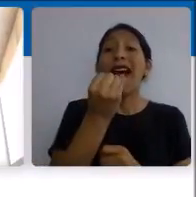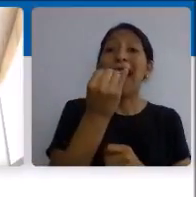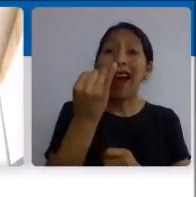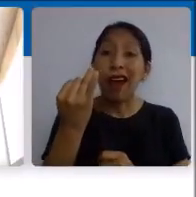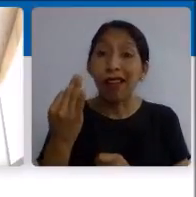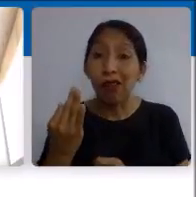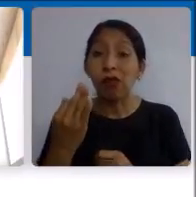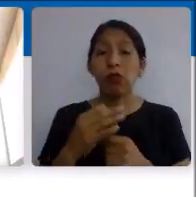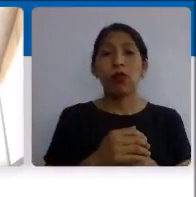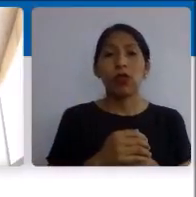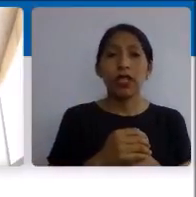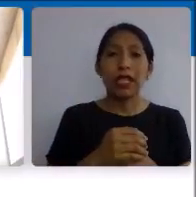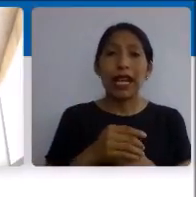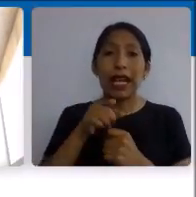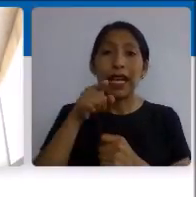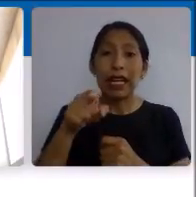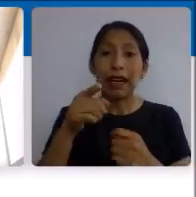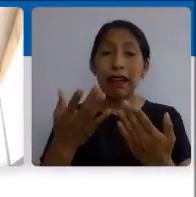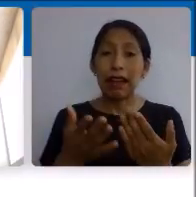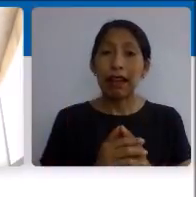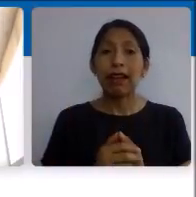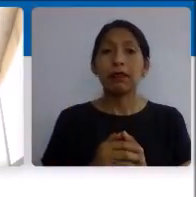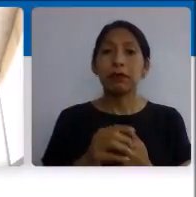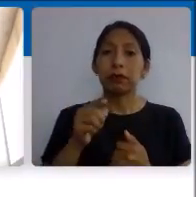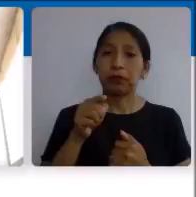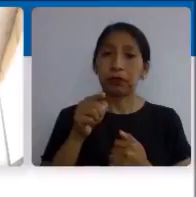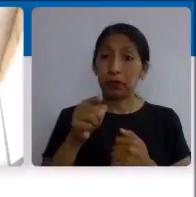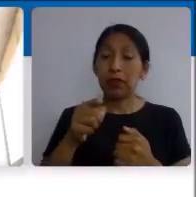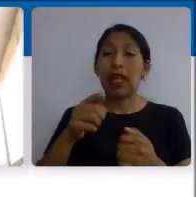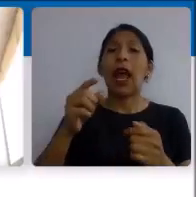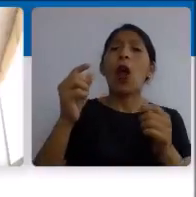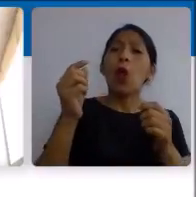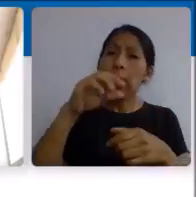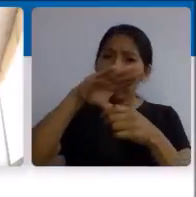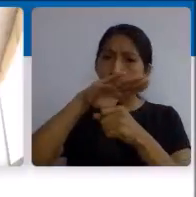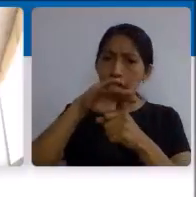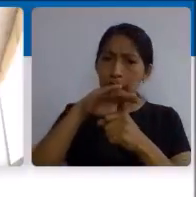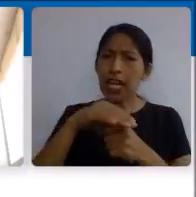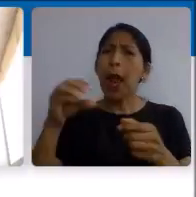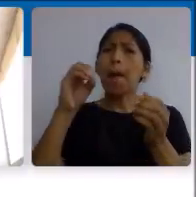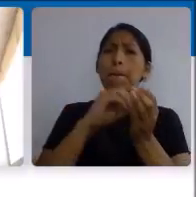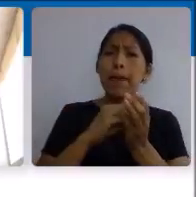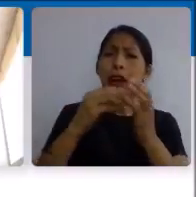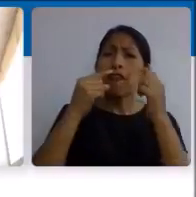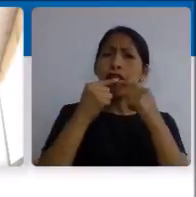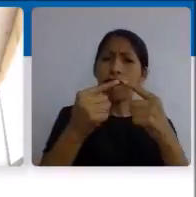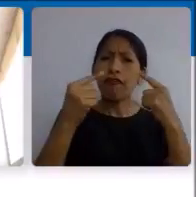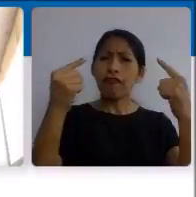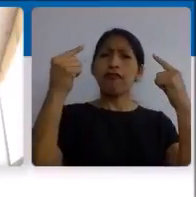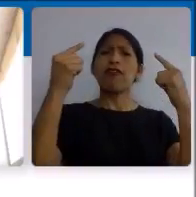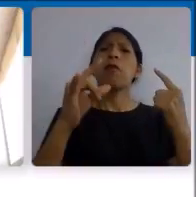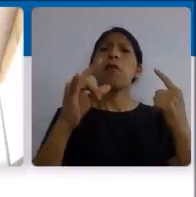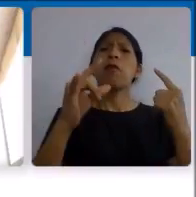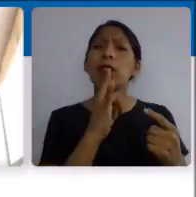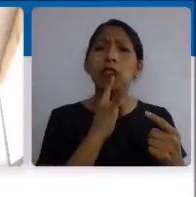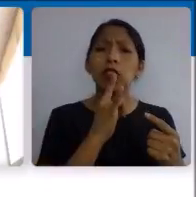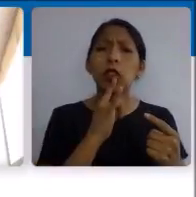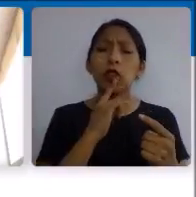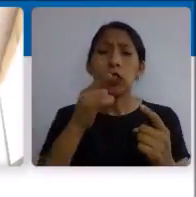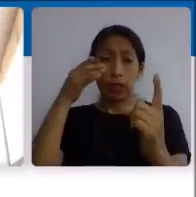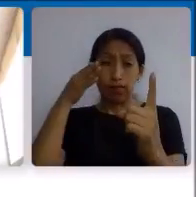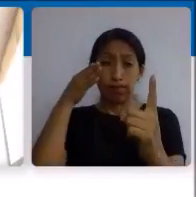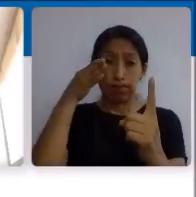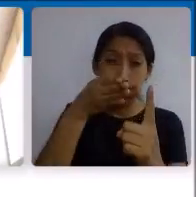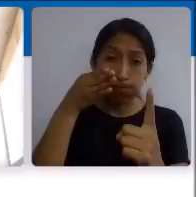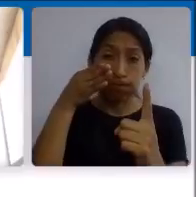como por ejemplo la New York Times Travel Show, que es una de las ferias más grandes en Estados Unidos y que está enfocado